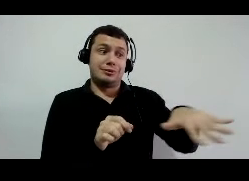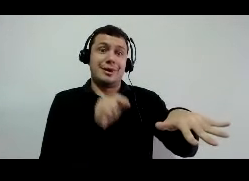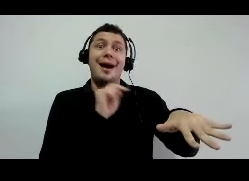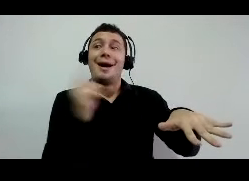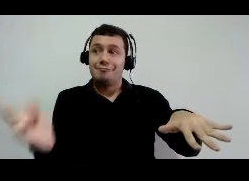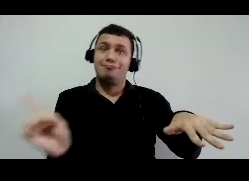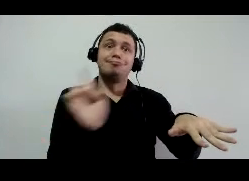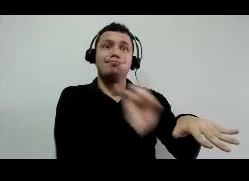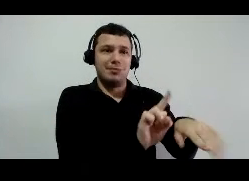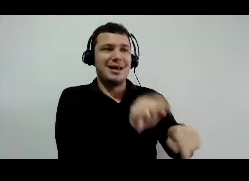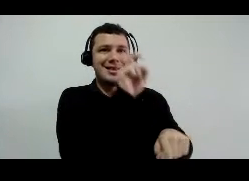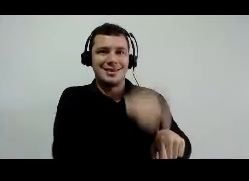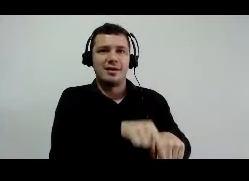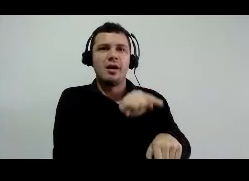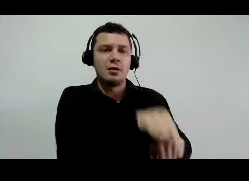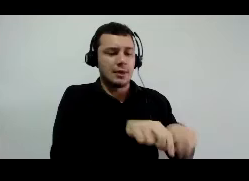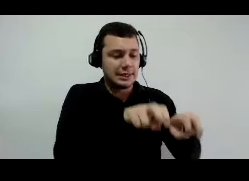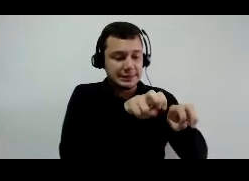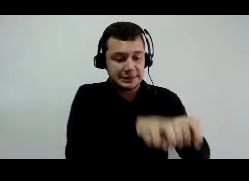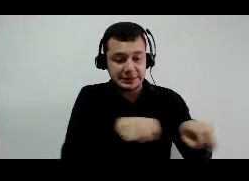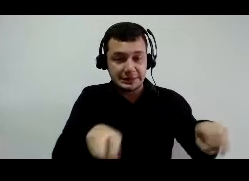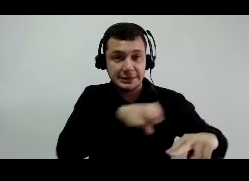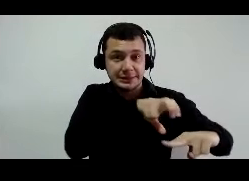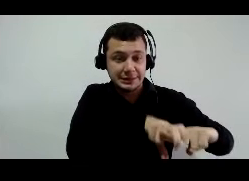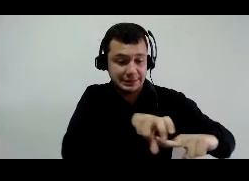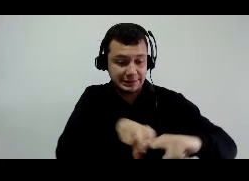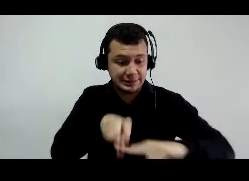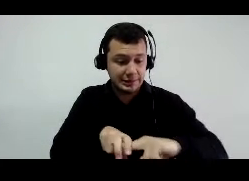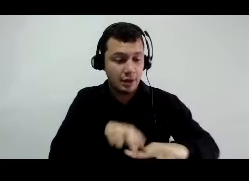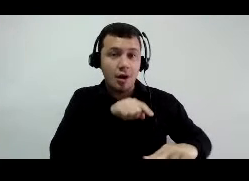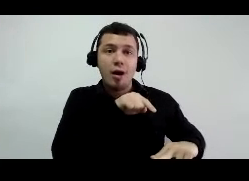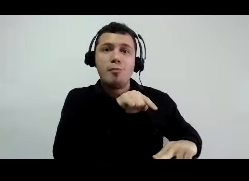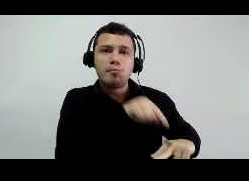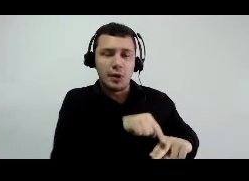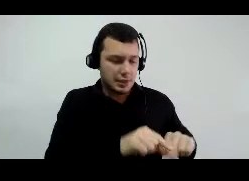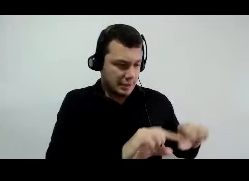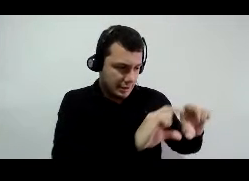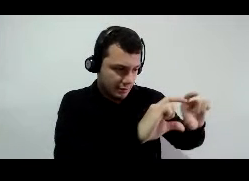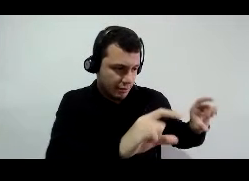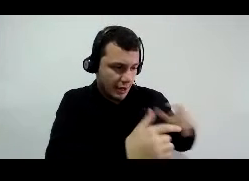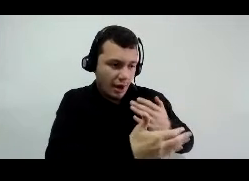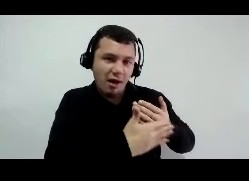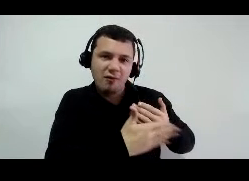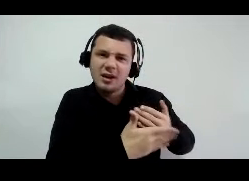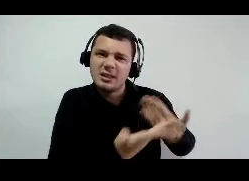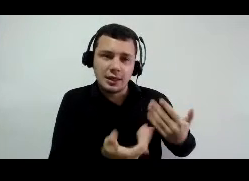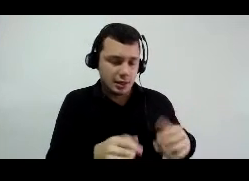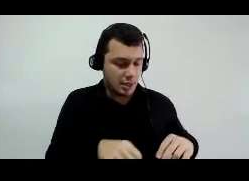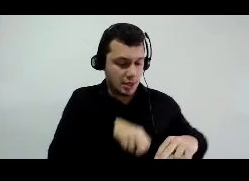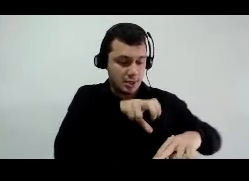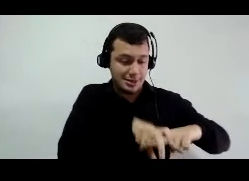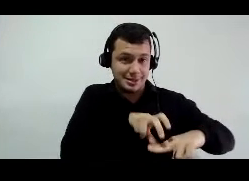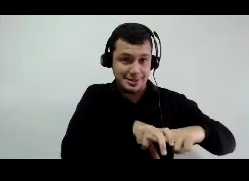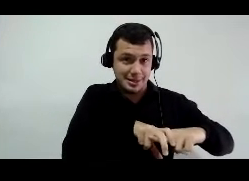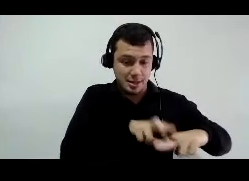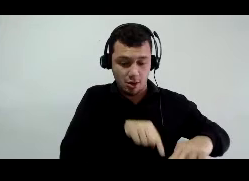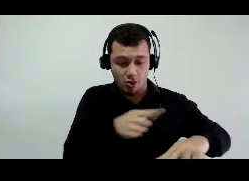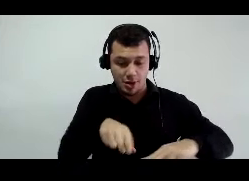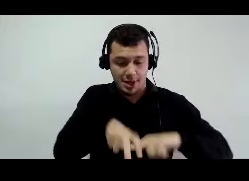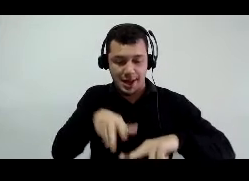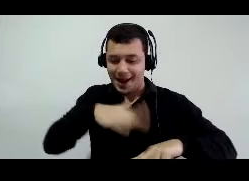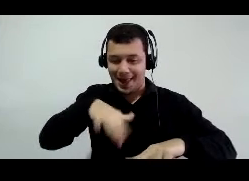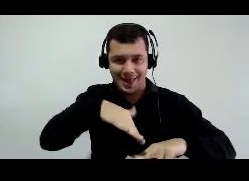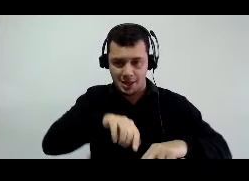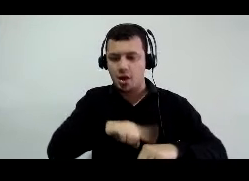marcadas las sillas y mantener un espacio entre una silla y otra de más o menos 1 metro, o sea que debe haber